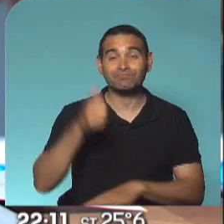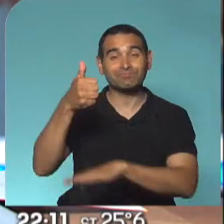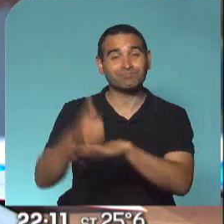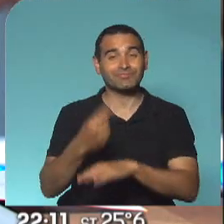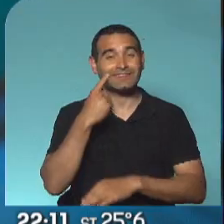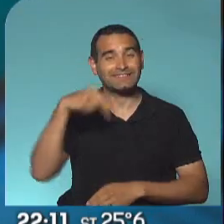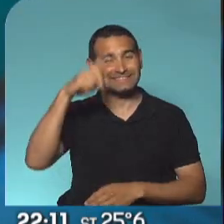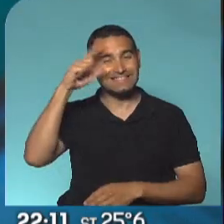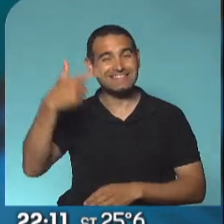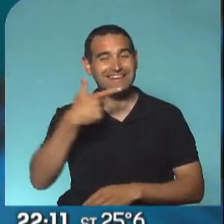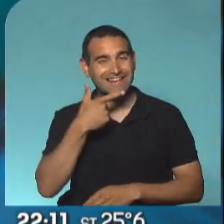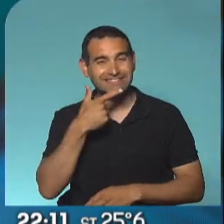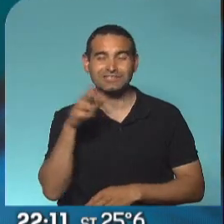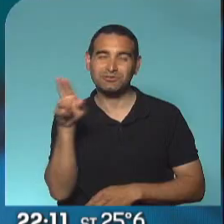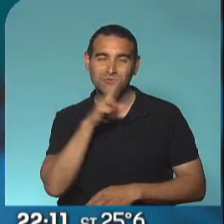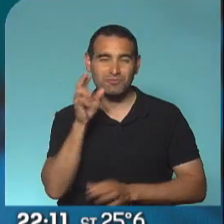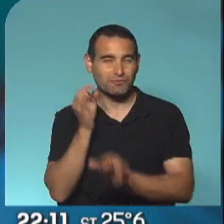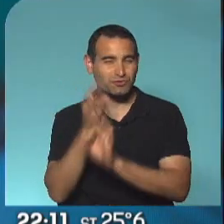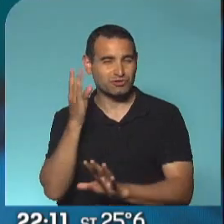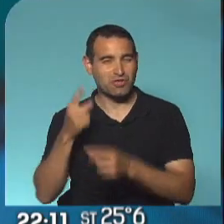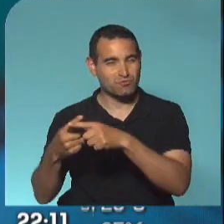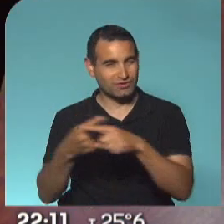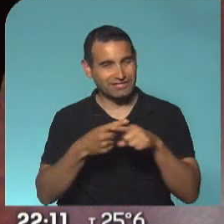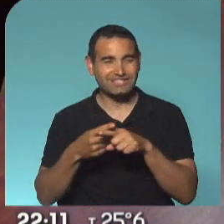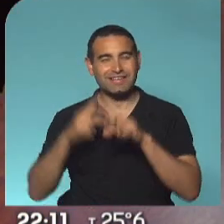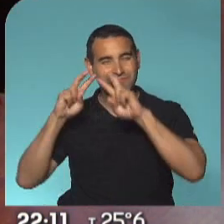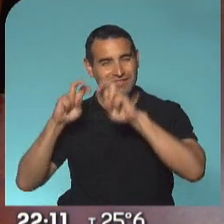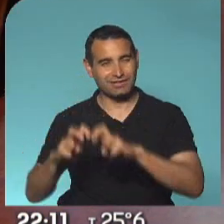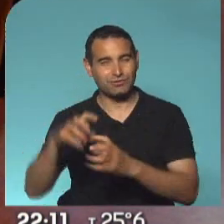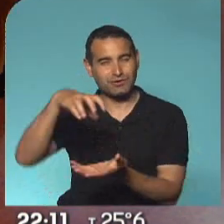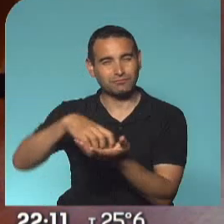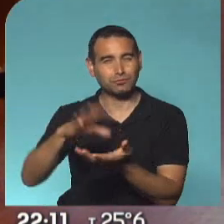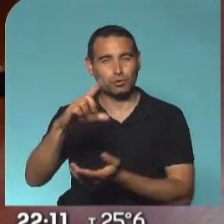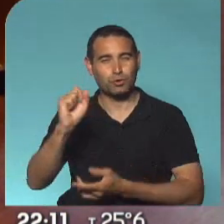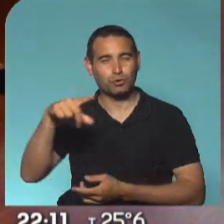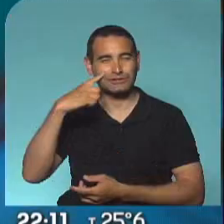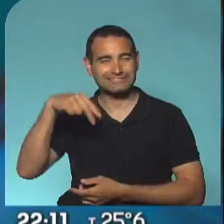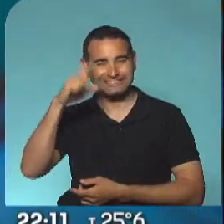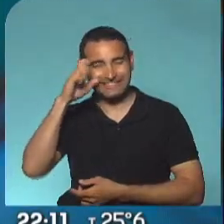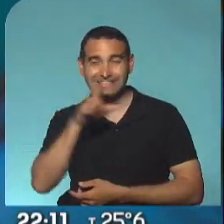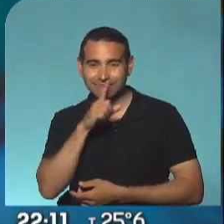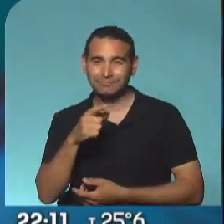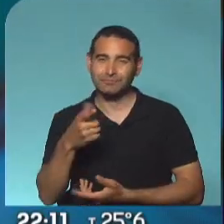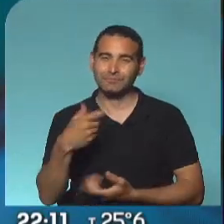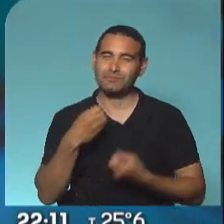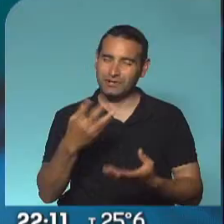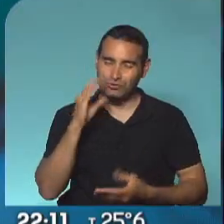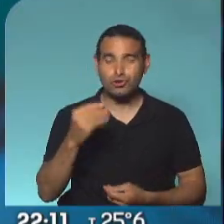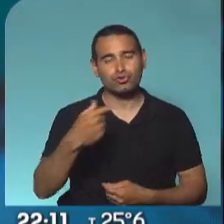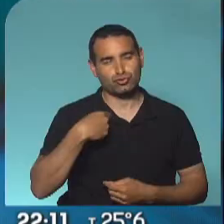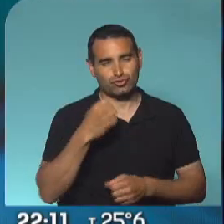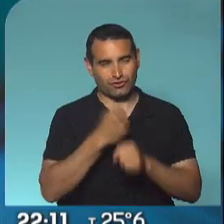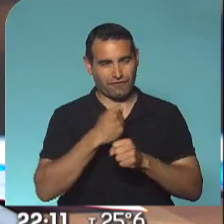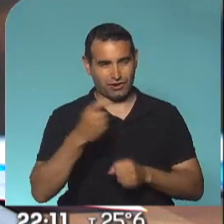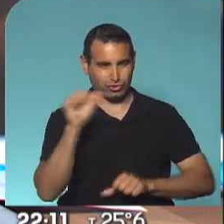Inés Nersesian, politóloga, investigadora del CONICET. Bienvenida, buenas noches. Buenas noches, gracias. Soy socióloga. Socióloga.